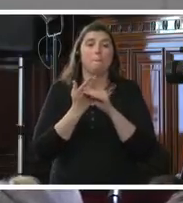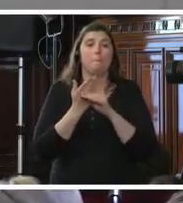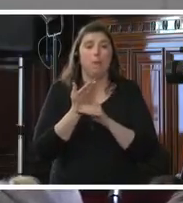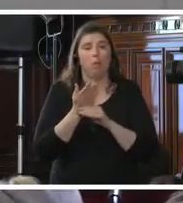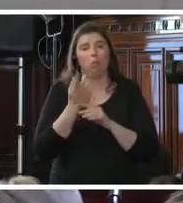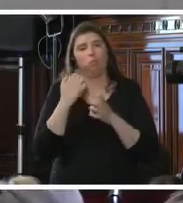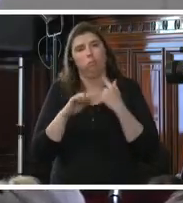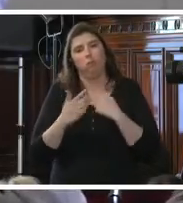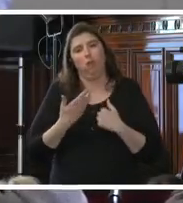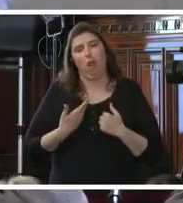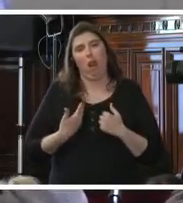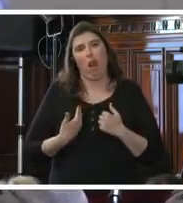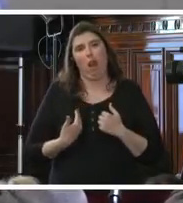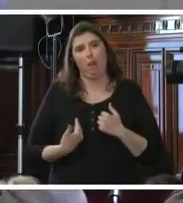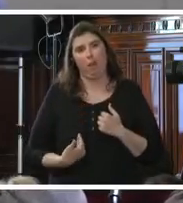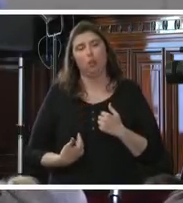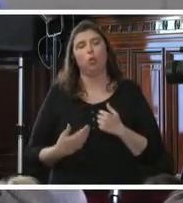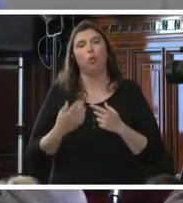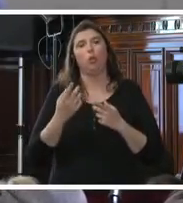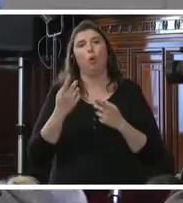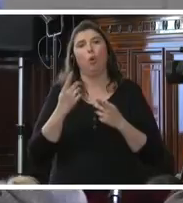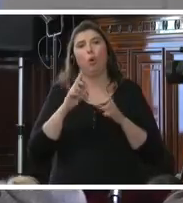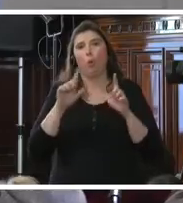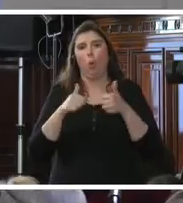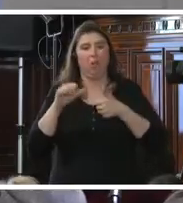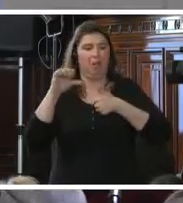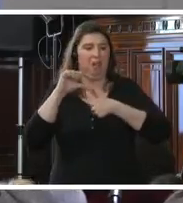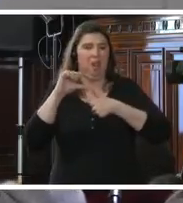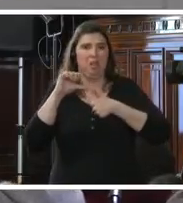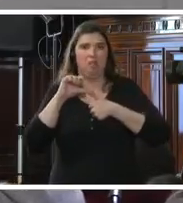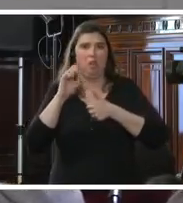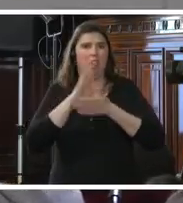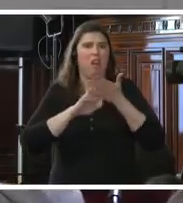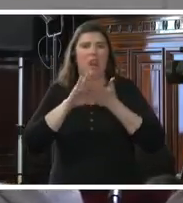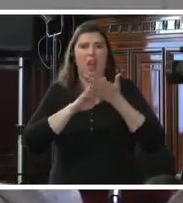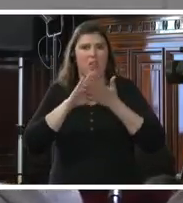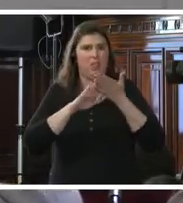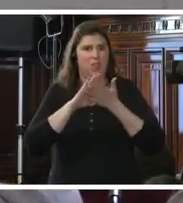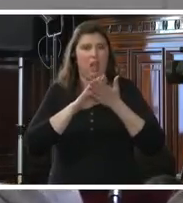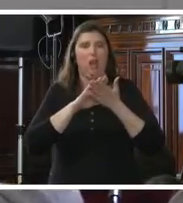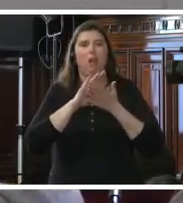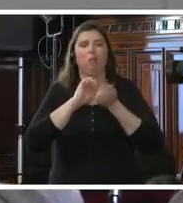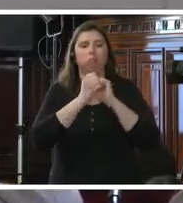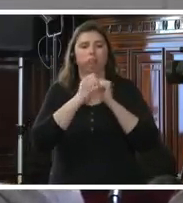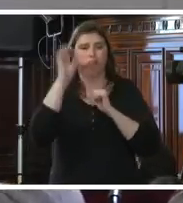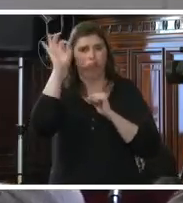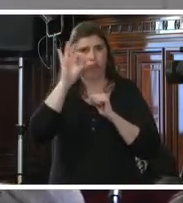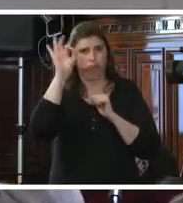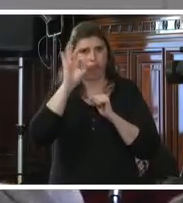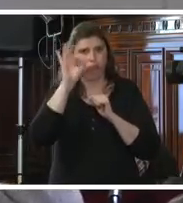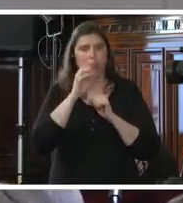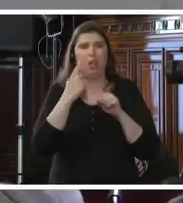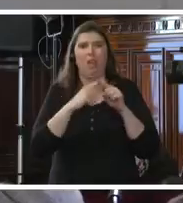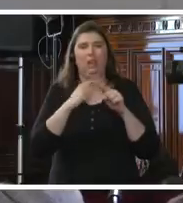lamento, pero no hay nada en el Caribe de habla inglesa, porque hemos tenido